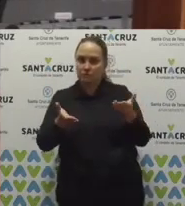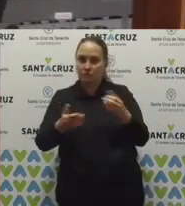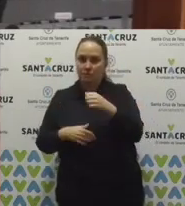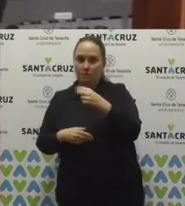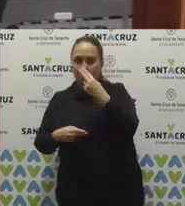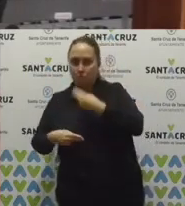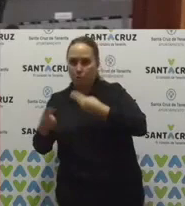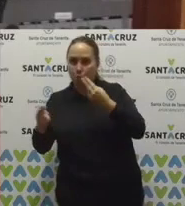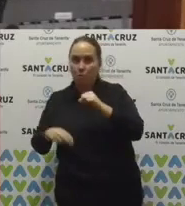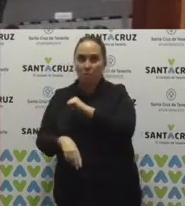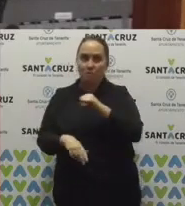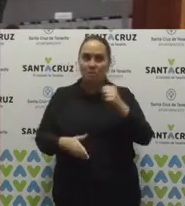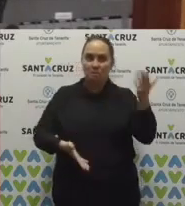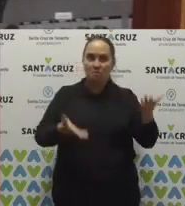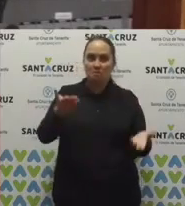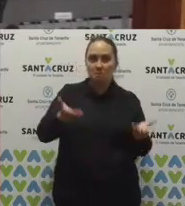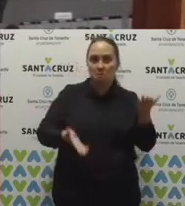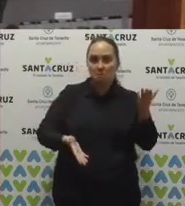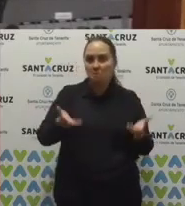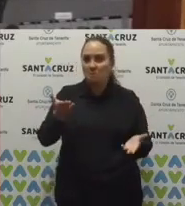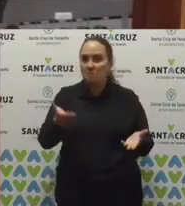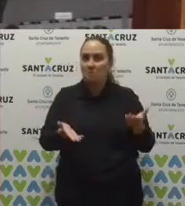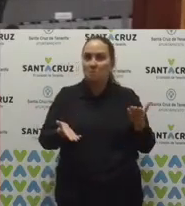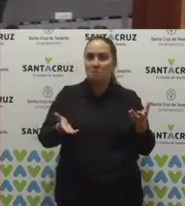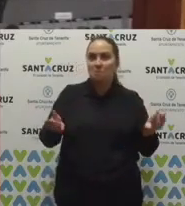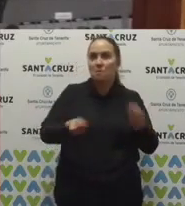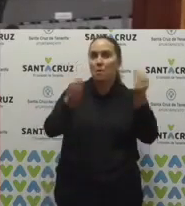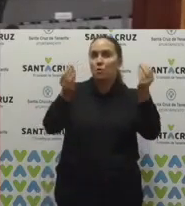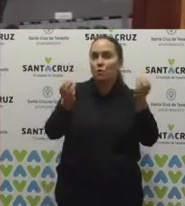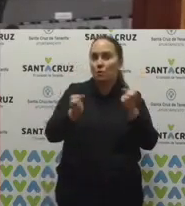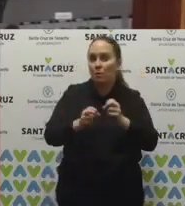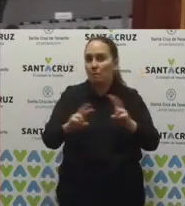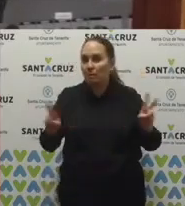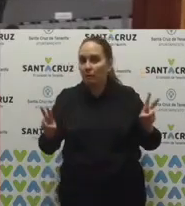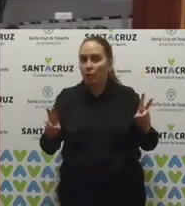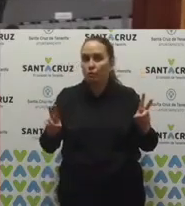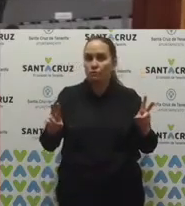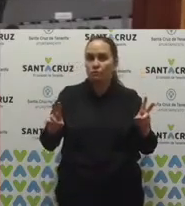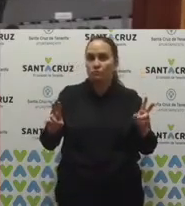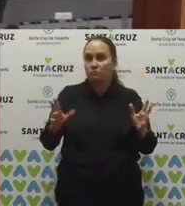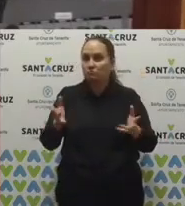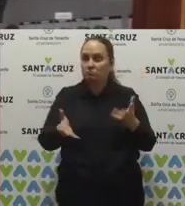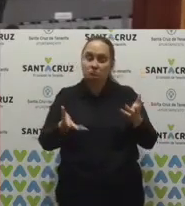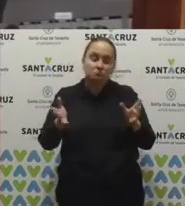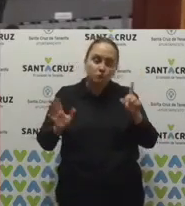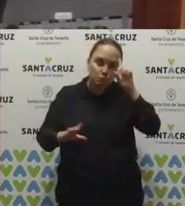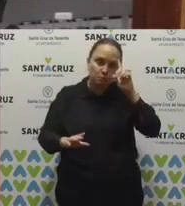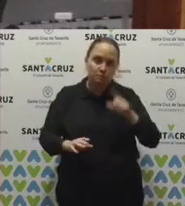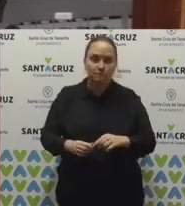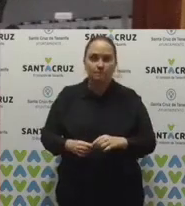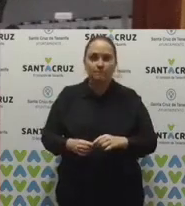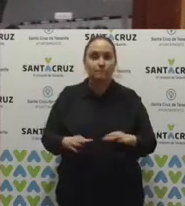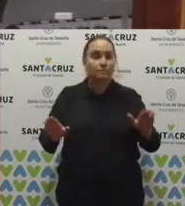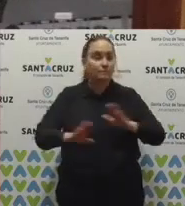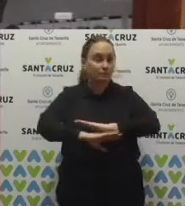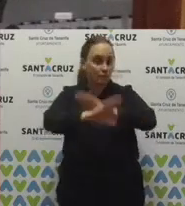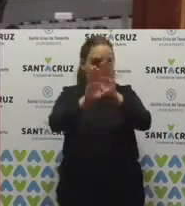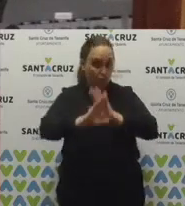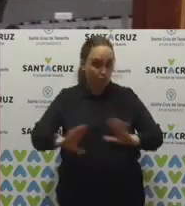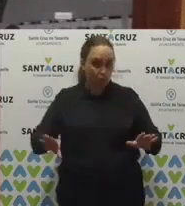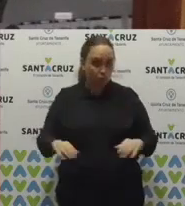perfil el laboral del trabajador que implique ninguna mejora sobre el mismo y por último sobre la última parte